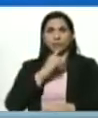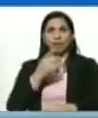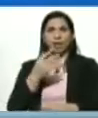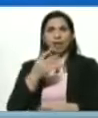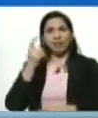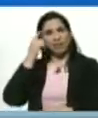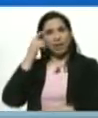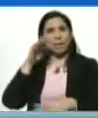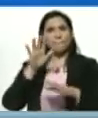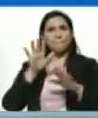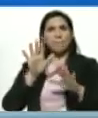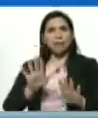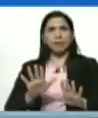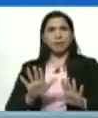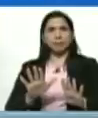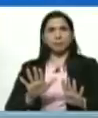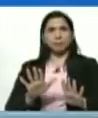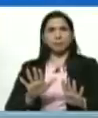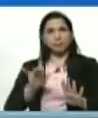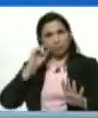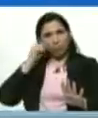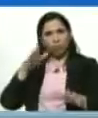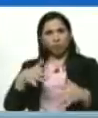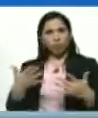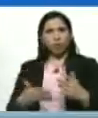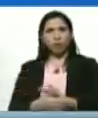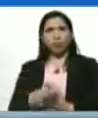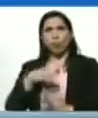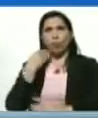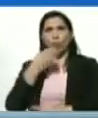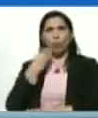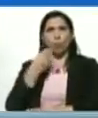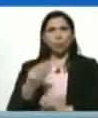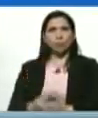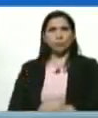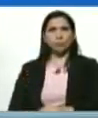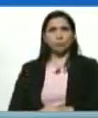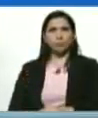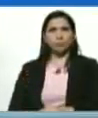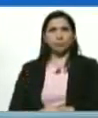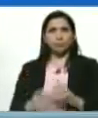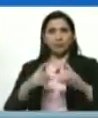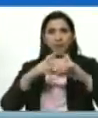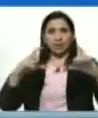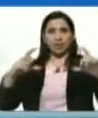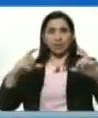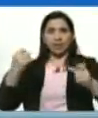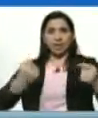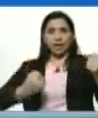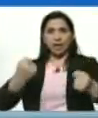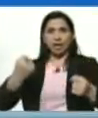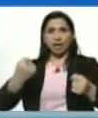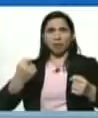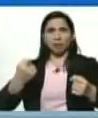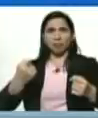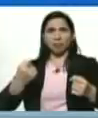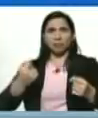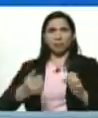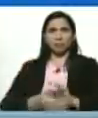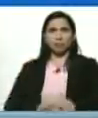parada me acuerdo cuando estaba jovencito la placa del carro para el blanqueamiento